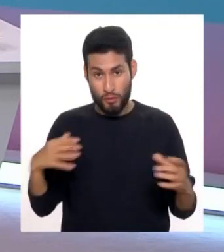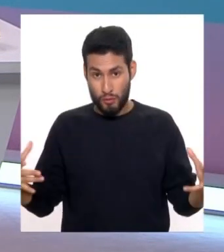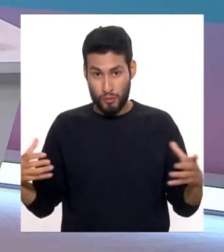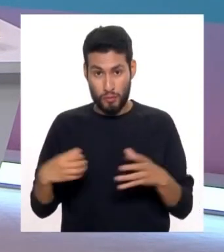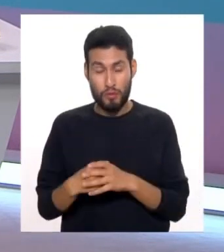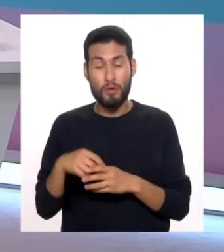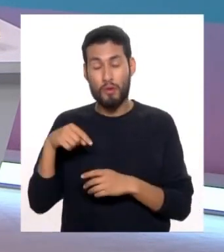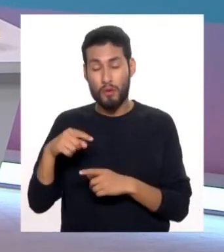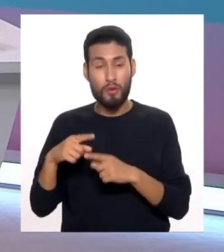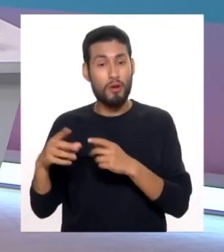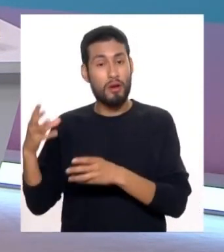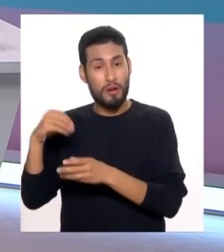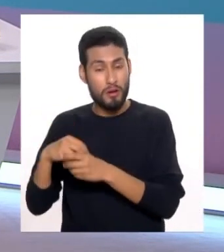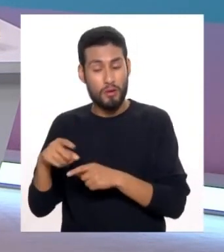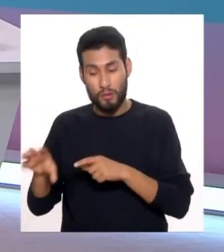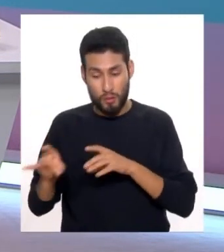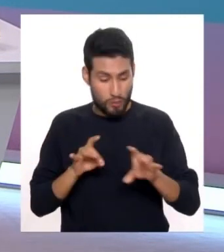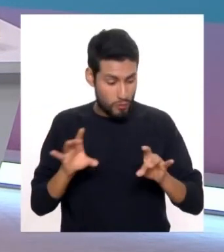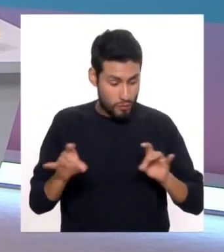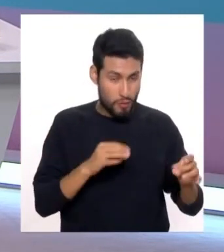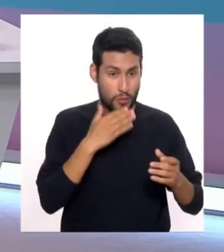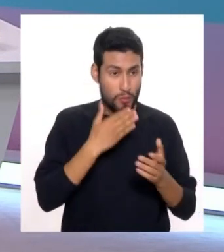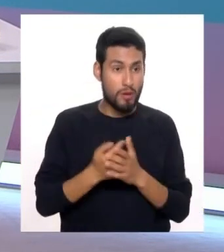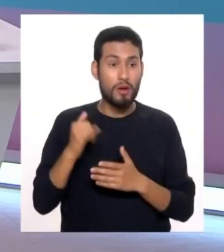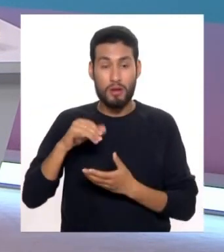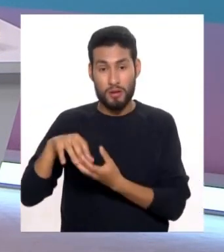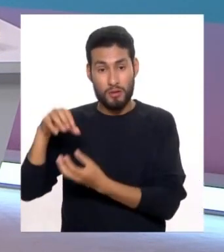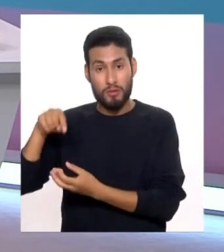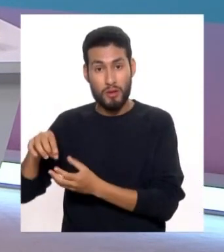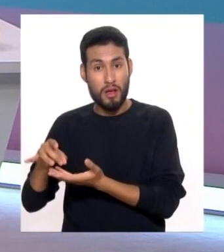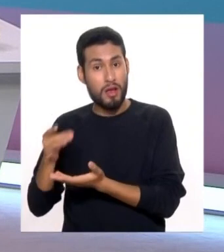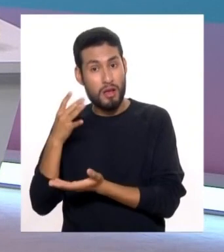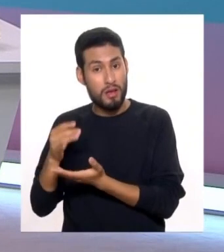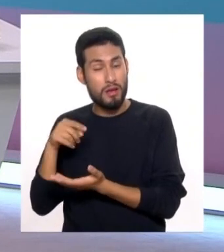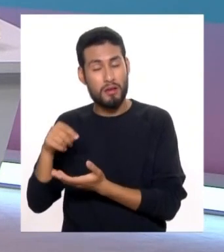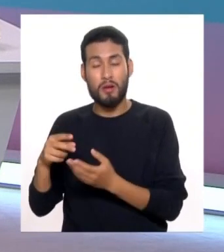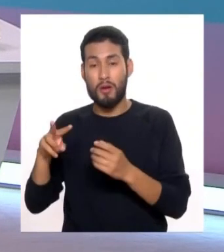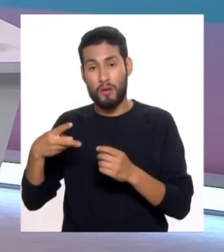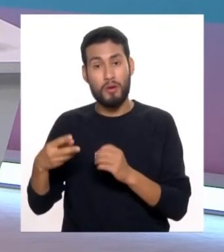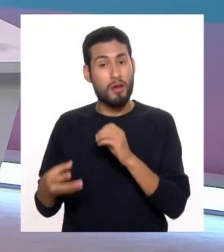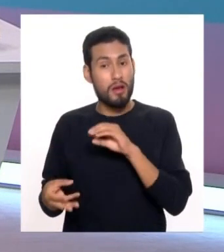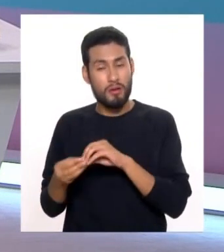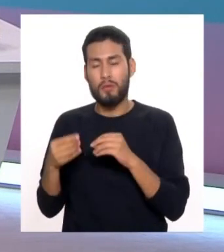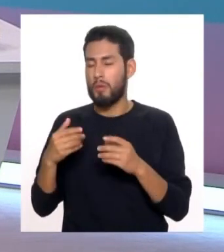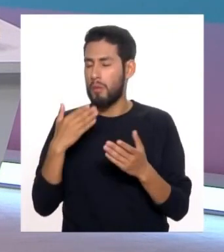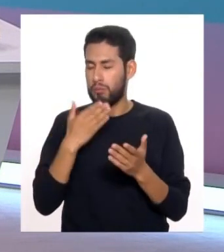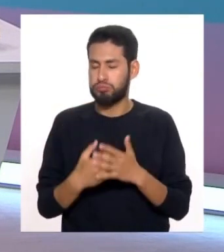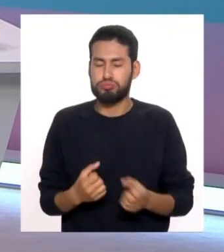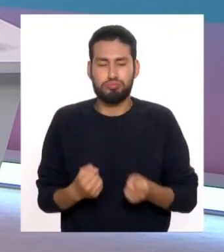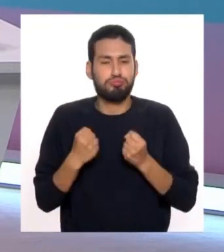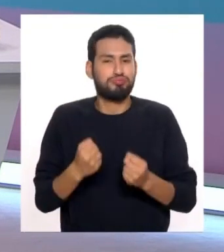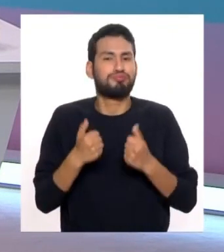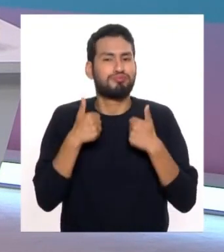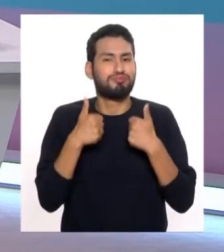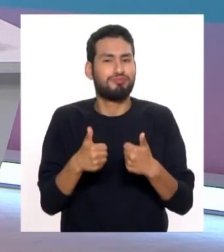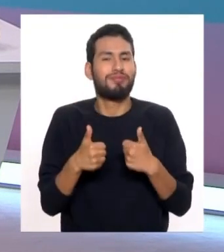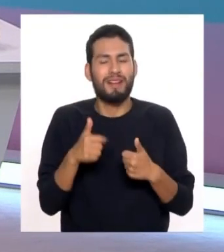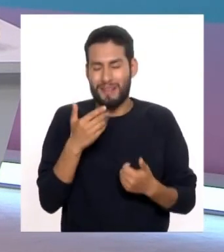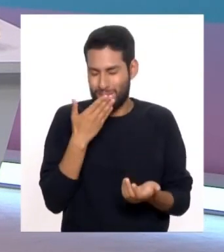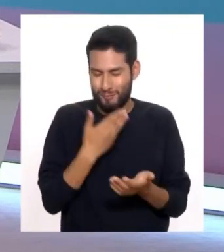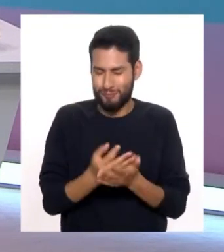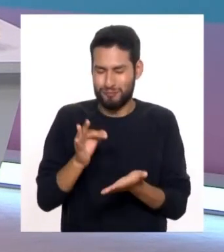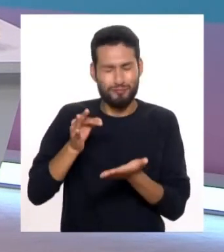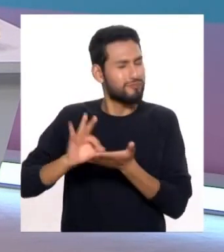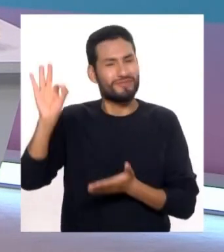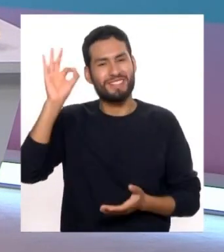fortificados, entre la elección de los alimentos y tu suplemento, pues le diste al bull, estás ahí. La tinca te la